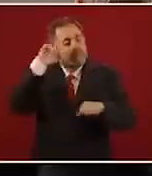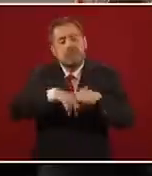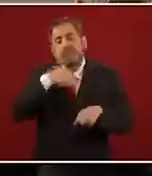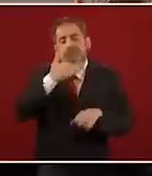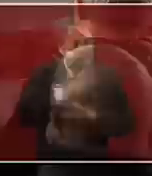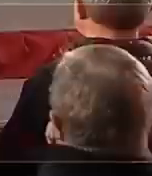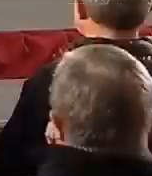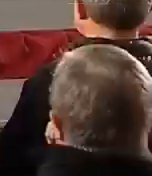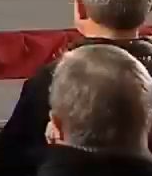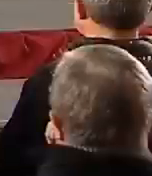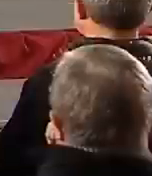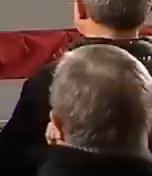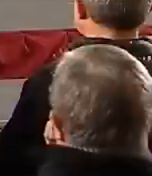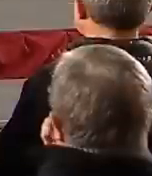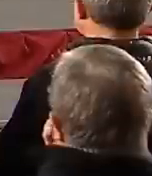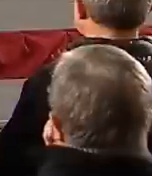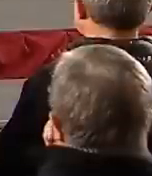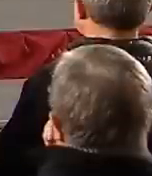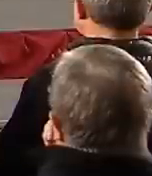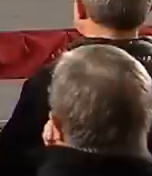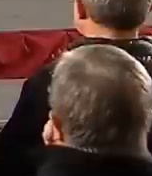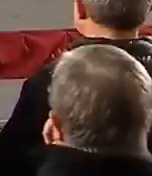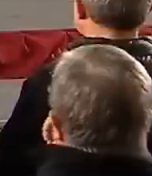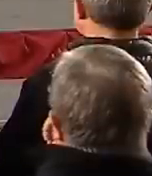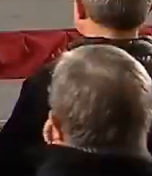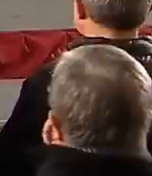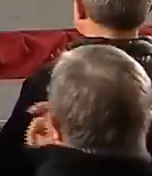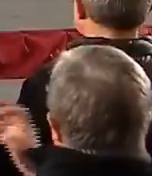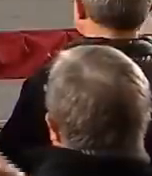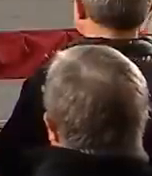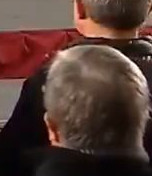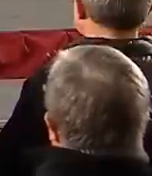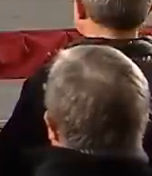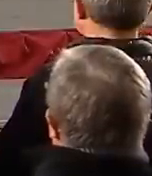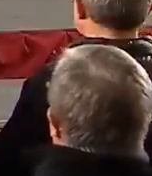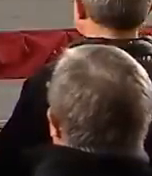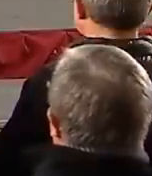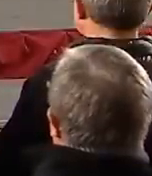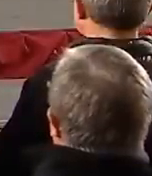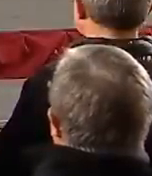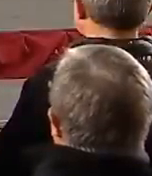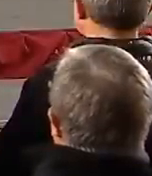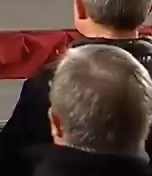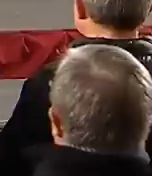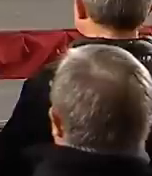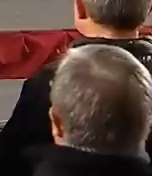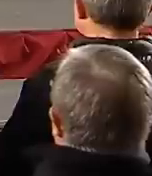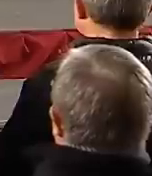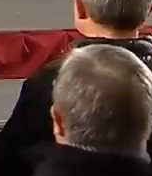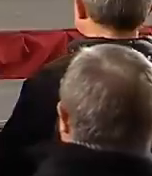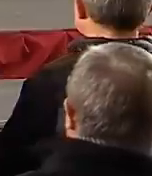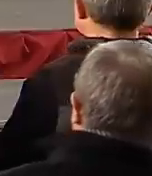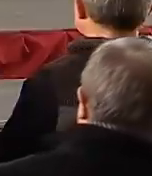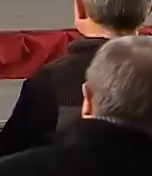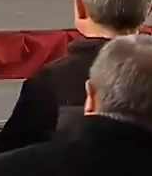pasadas. Lo principal es que la estructura del sistema estaba encaminada a privilegiar intereses particulares sobre los públicos,